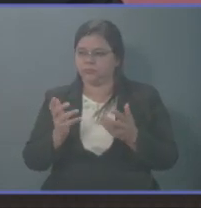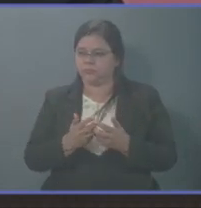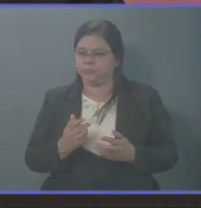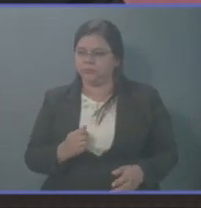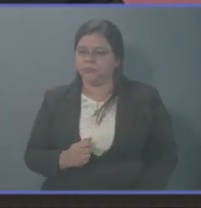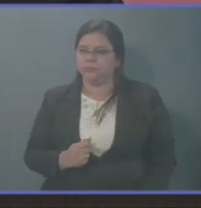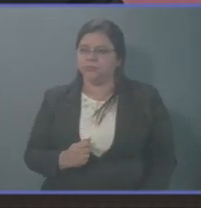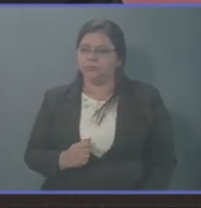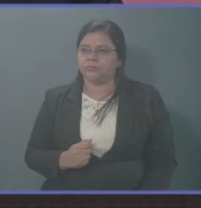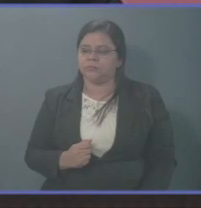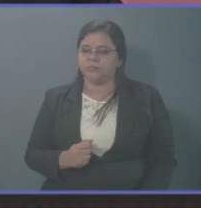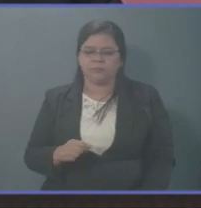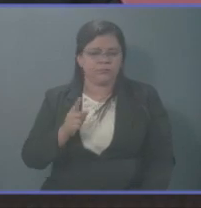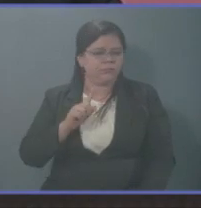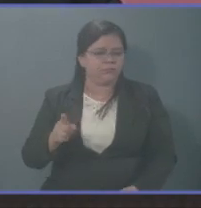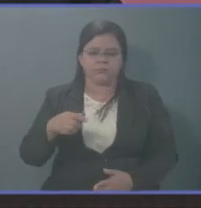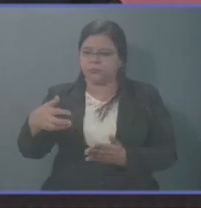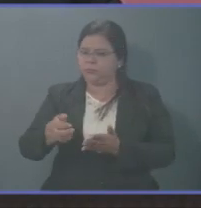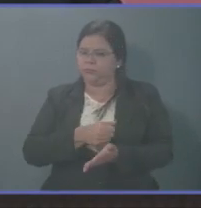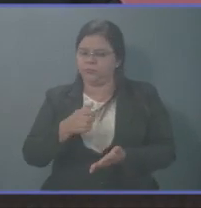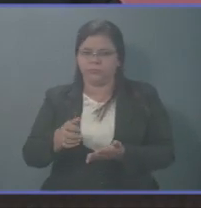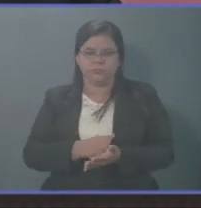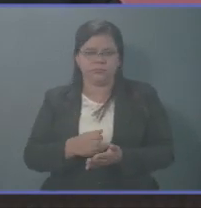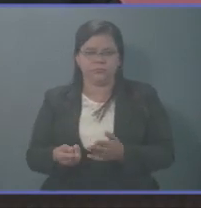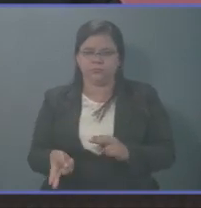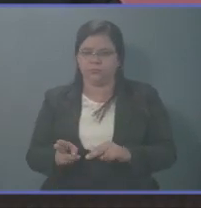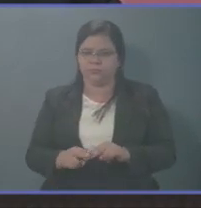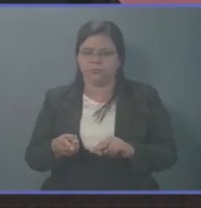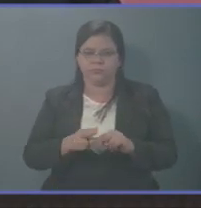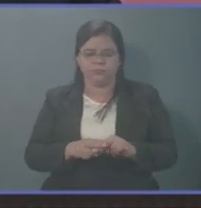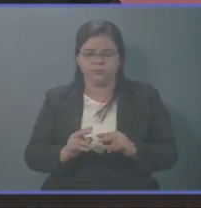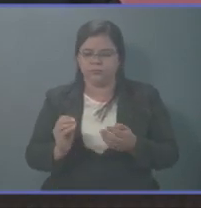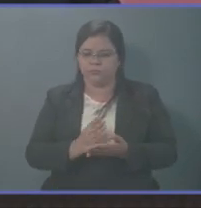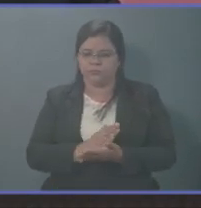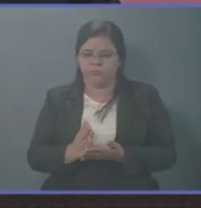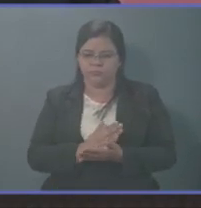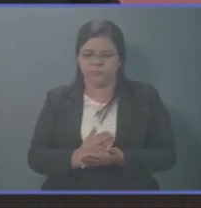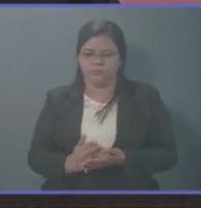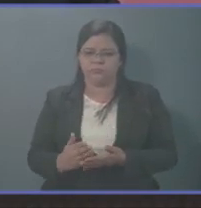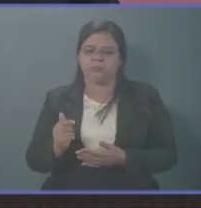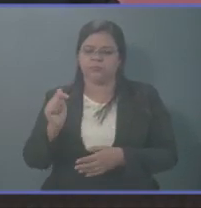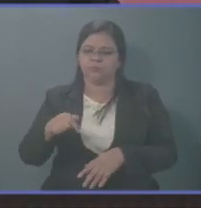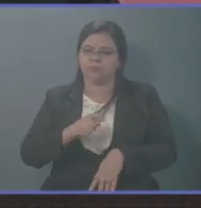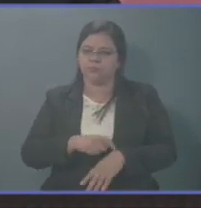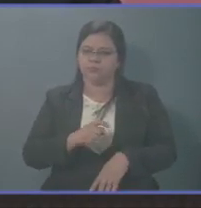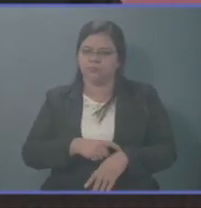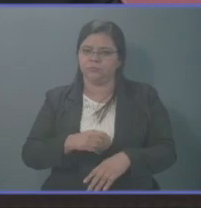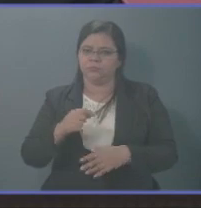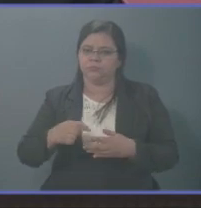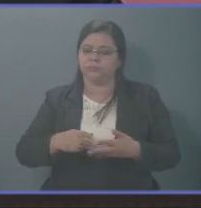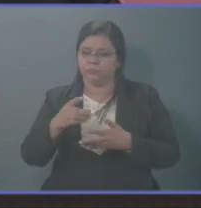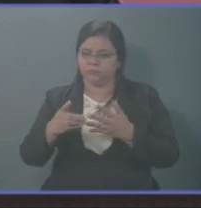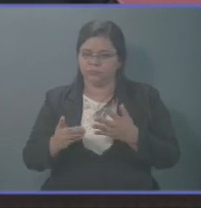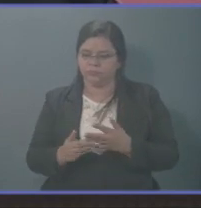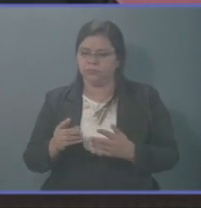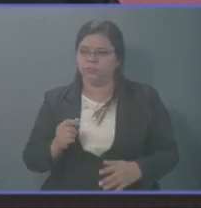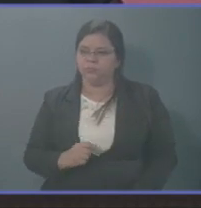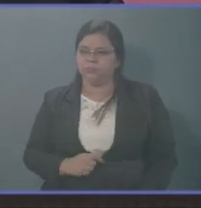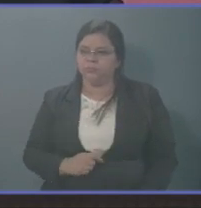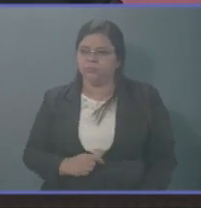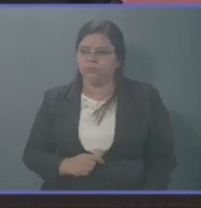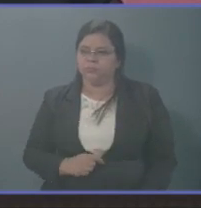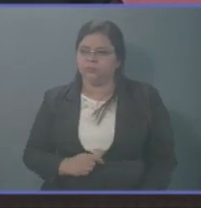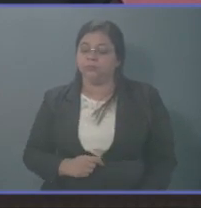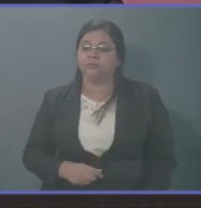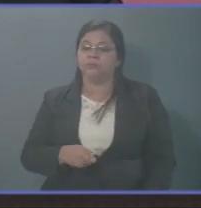pagar, sin que se causen multas, intereses o recargos dentro de la vigencia del presente decreto.